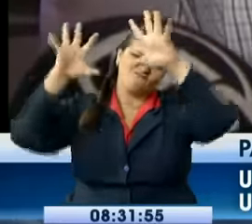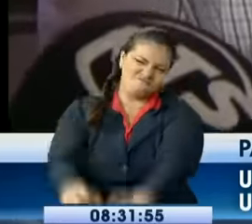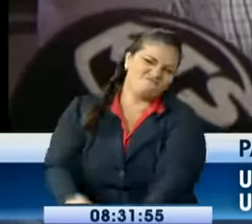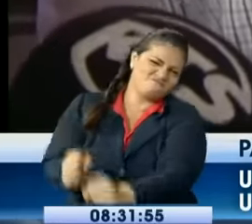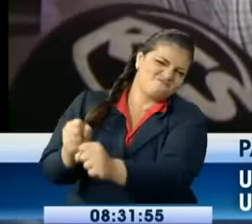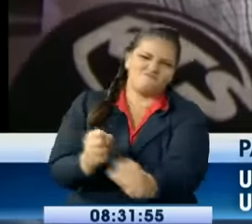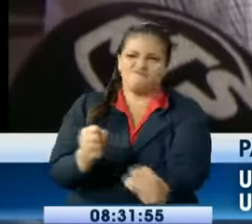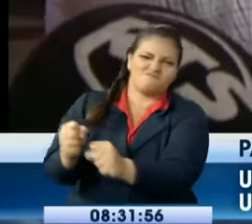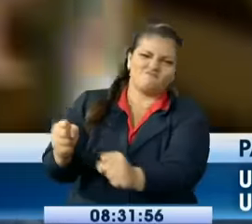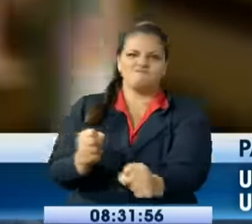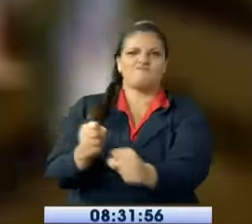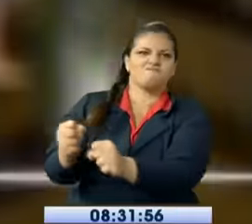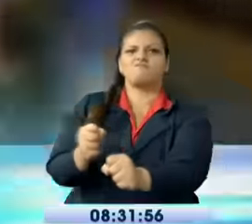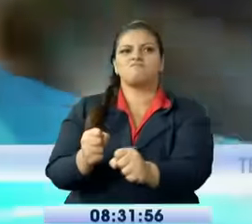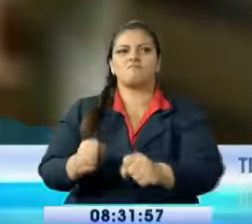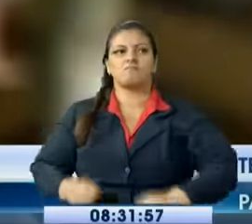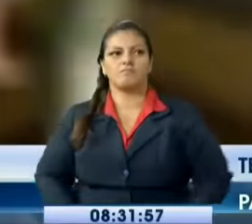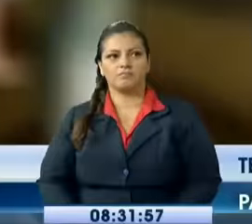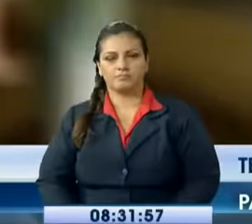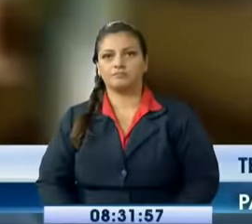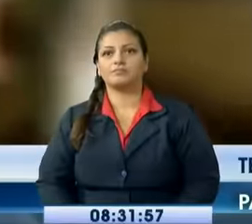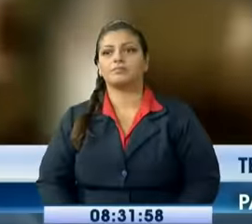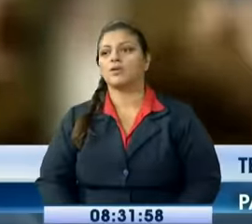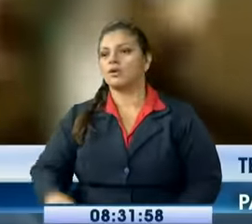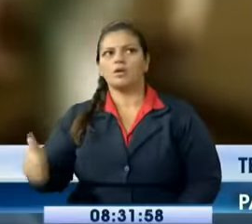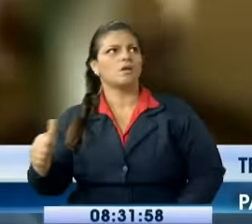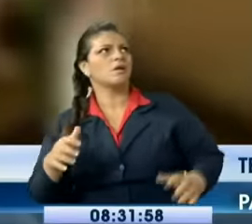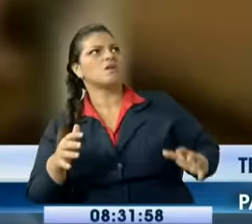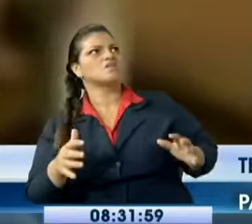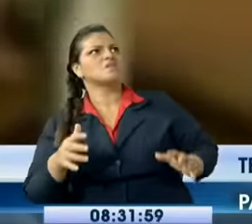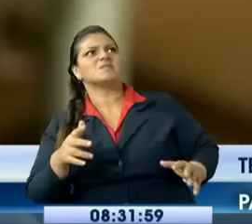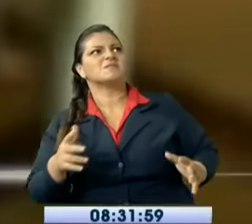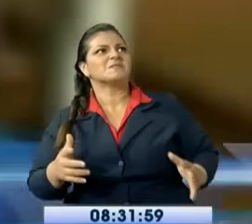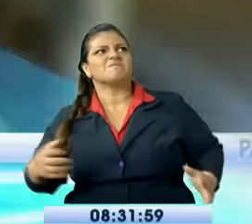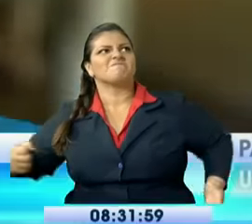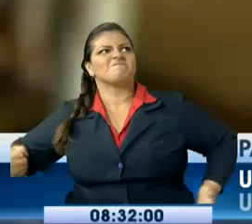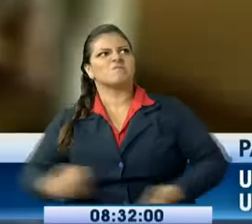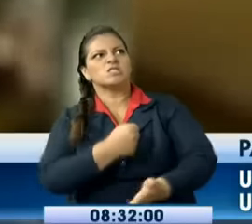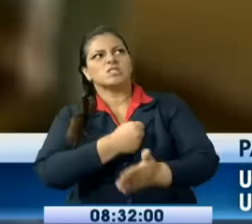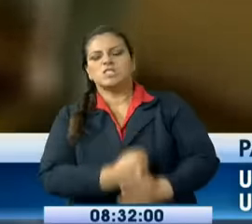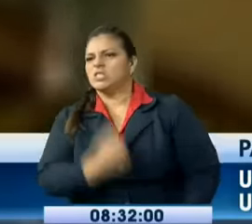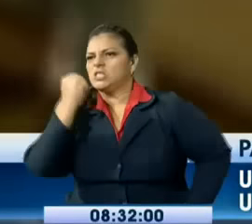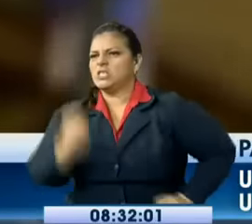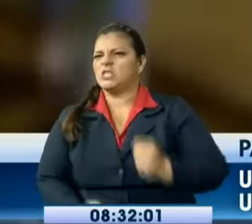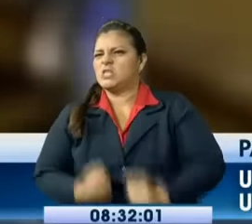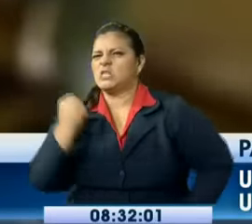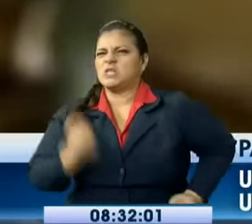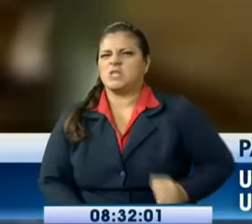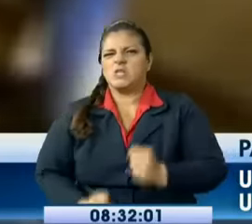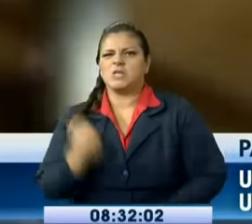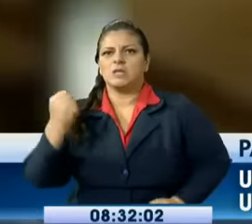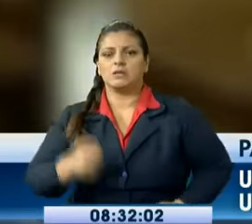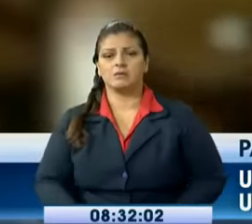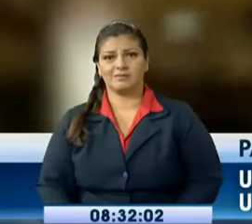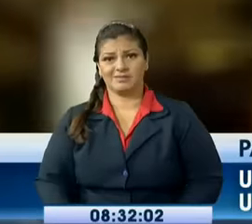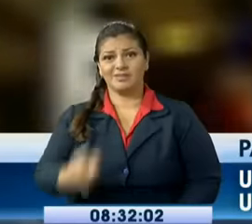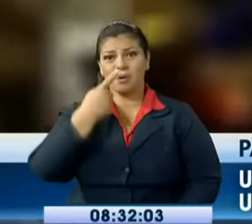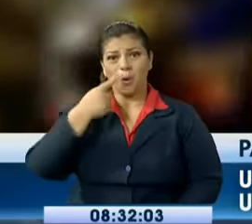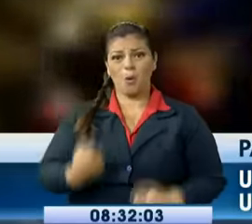lo... Entonces, viendo al otro que ya no pudo, se corrió porque parece que vio una policía que venía. Gracias a la valentía del chofer que le cerró la puerta,